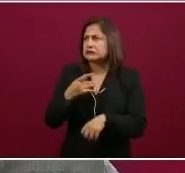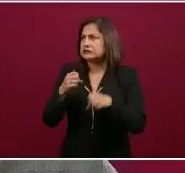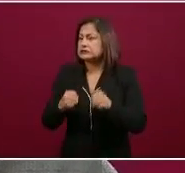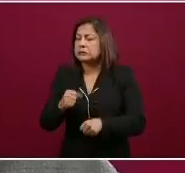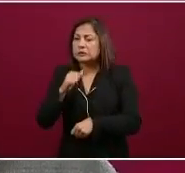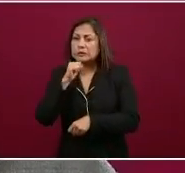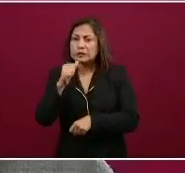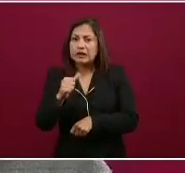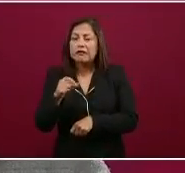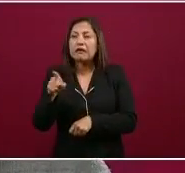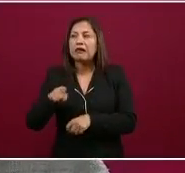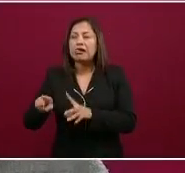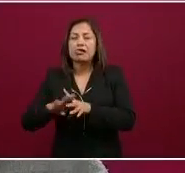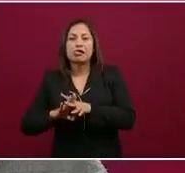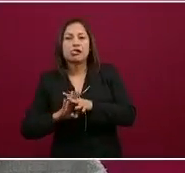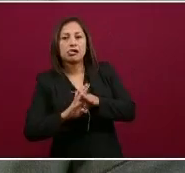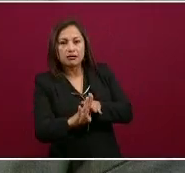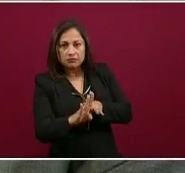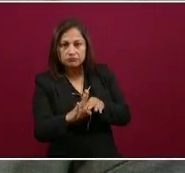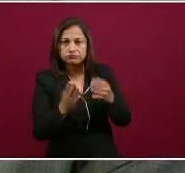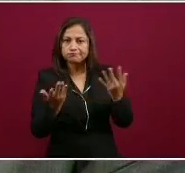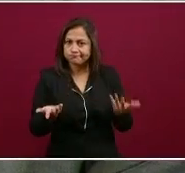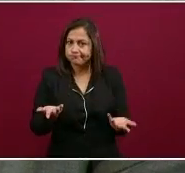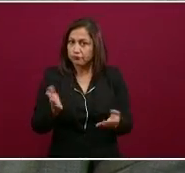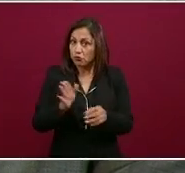Y nosotros